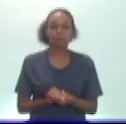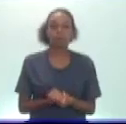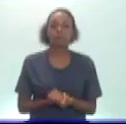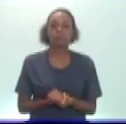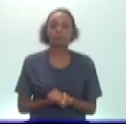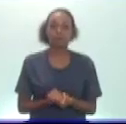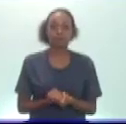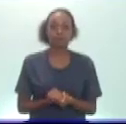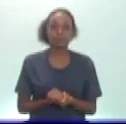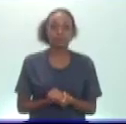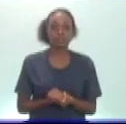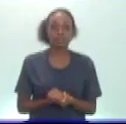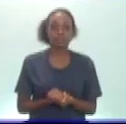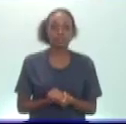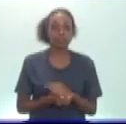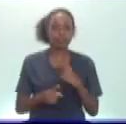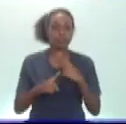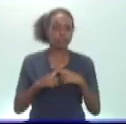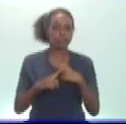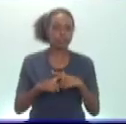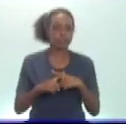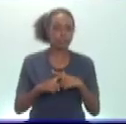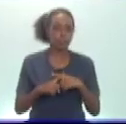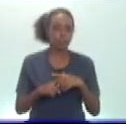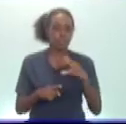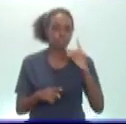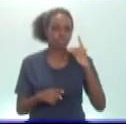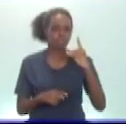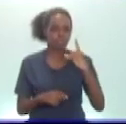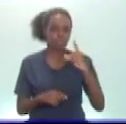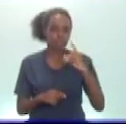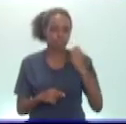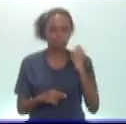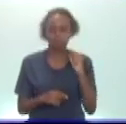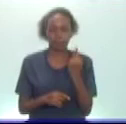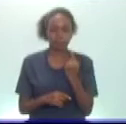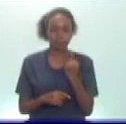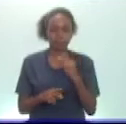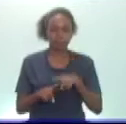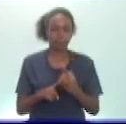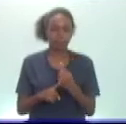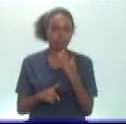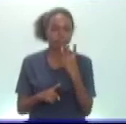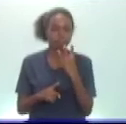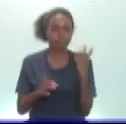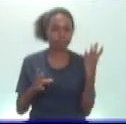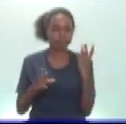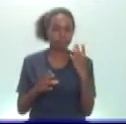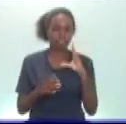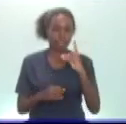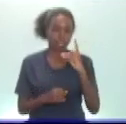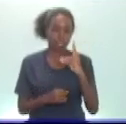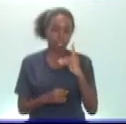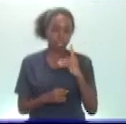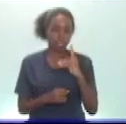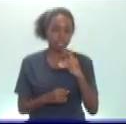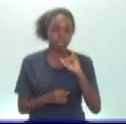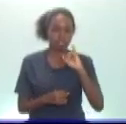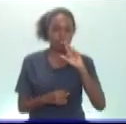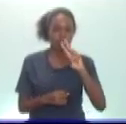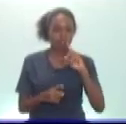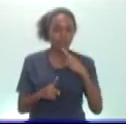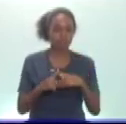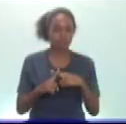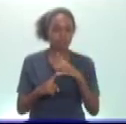Bueno, multiplicamos primeramente por las decenas. Recuerden que el 3 dentro del 34 ocupa el lugar de las decenas. 62 por